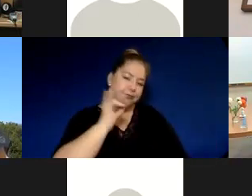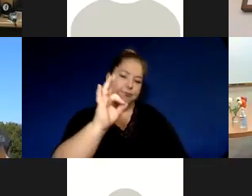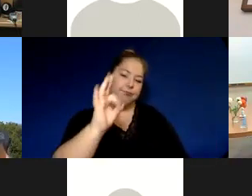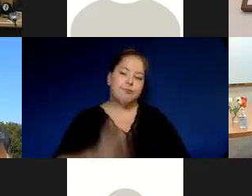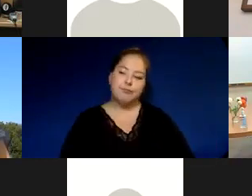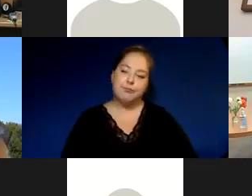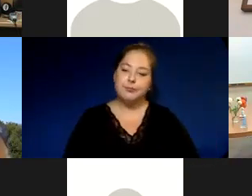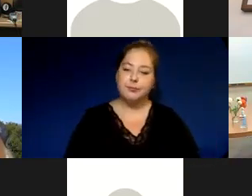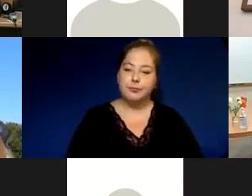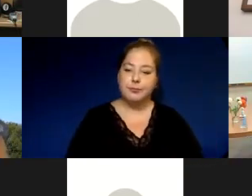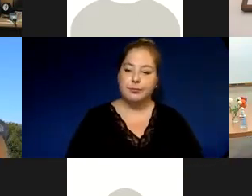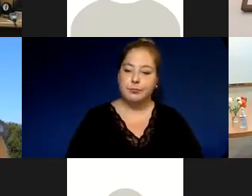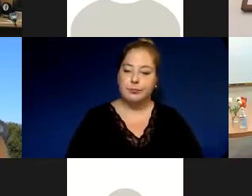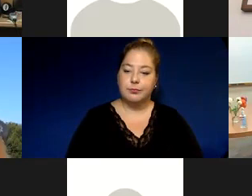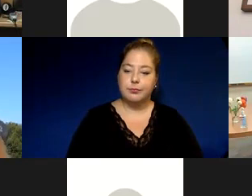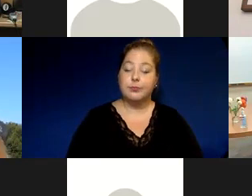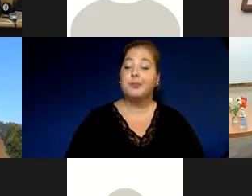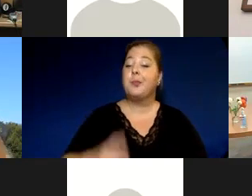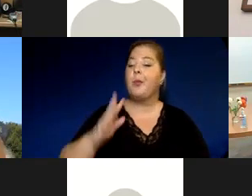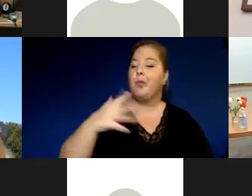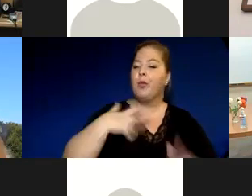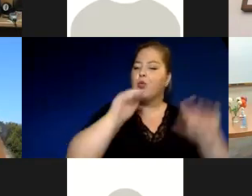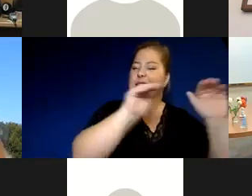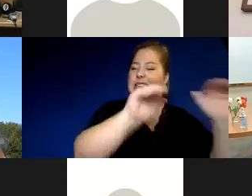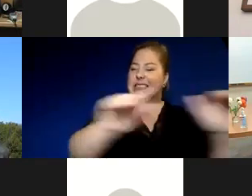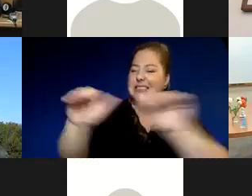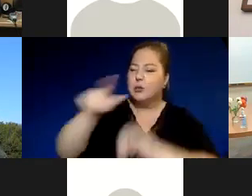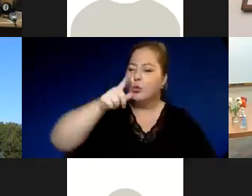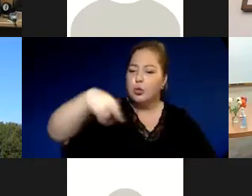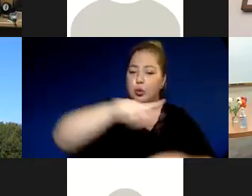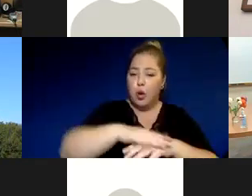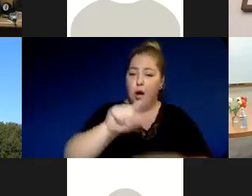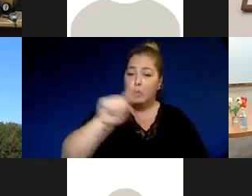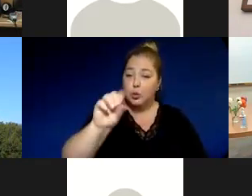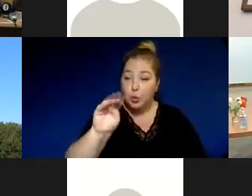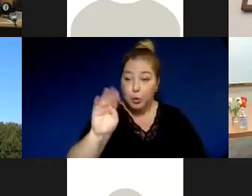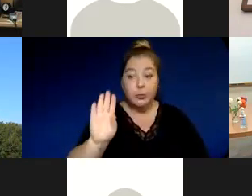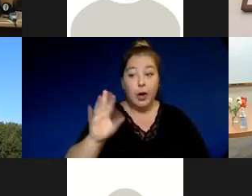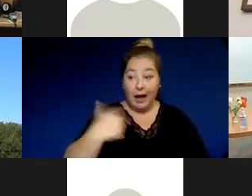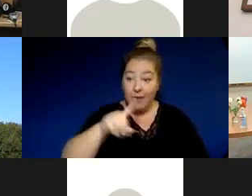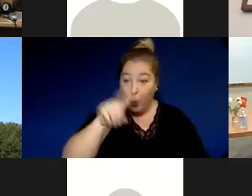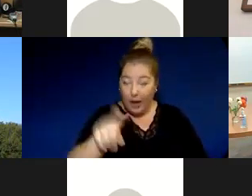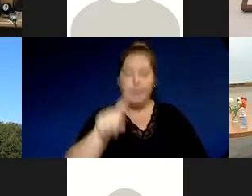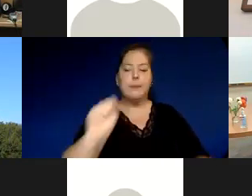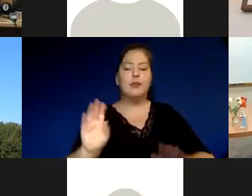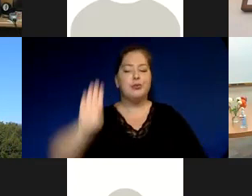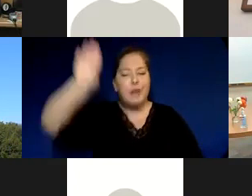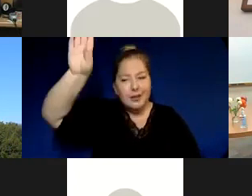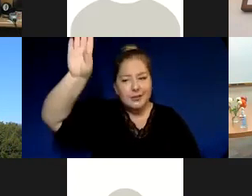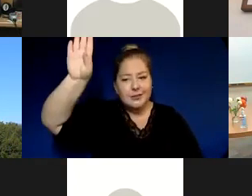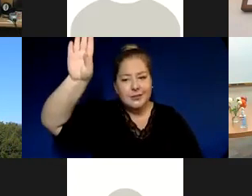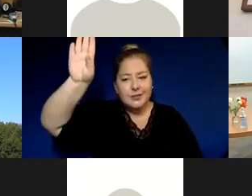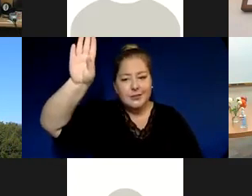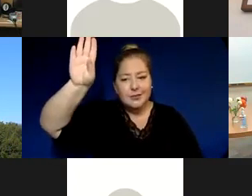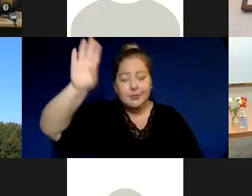Un recordatorio, si están en Zoom, si tienen alguna pregunta, por favor, levanten la mano. Si están en Facebook Live, hagan una pregunta en la